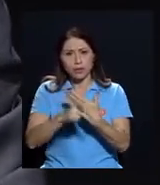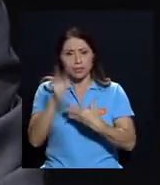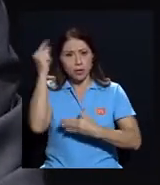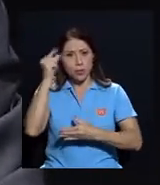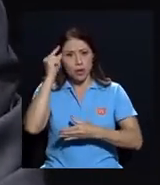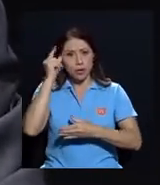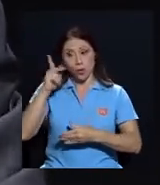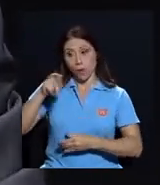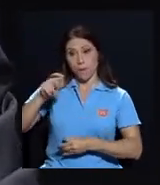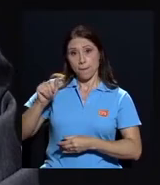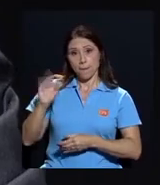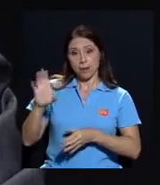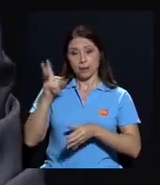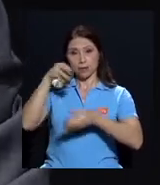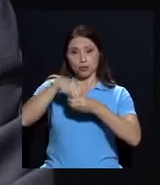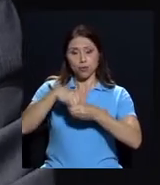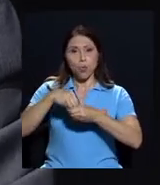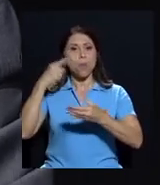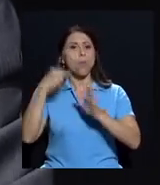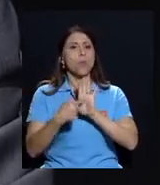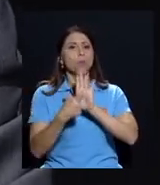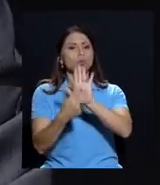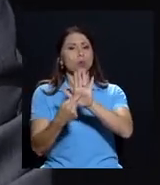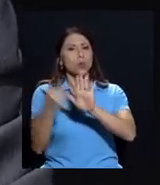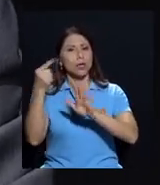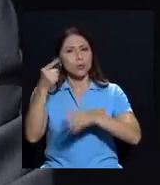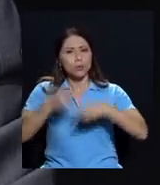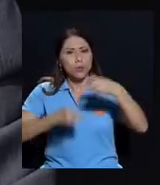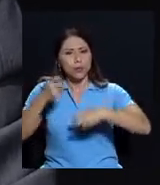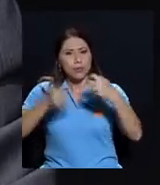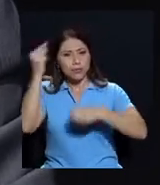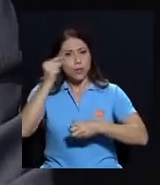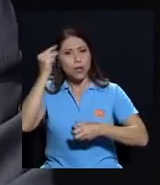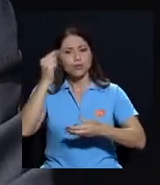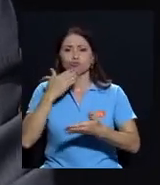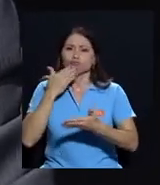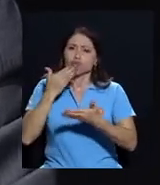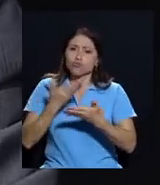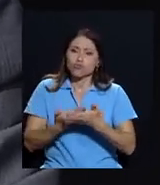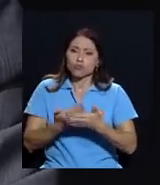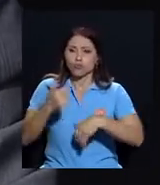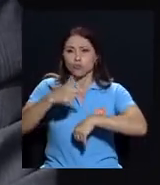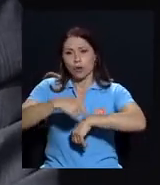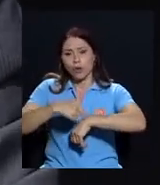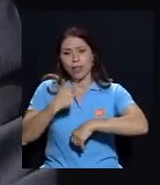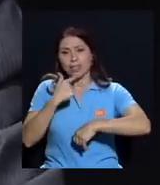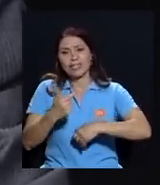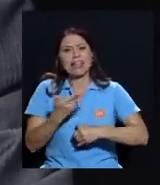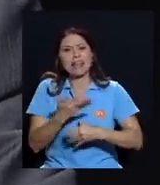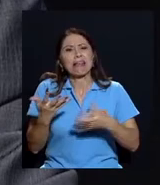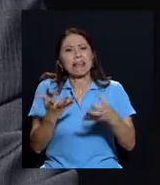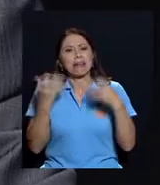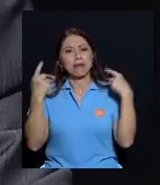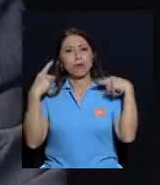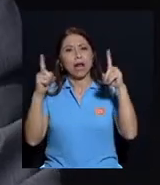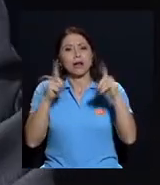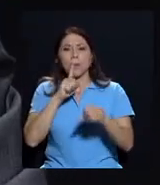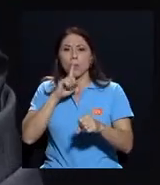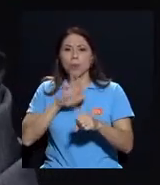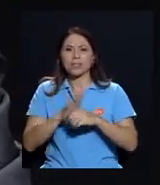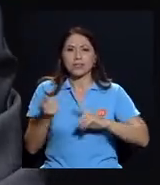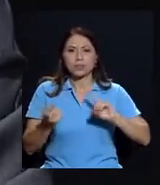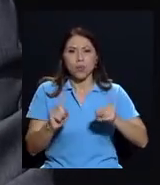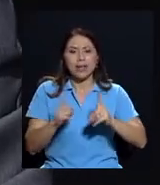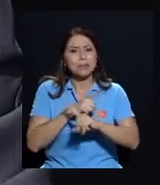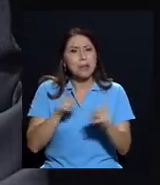mostró que en general los programas de gobierno son muy generosos a la hora de decir qué es lo que quieren lograr cuáles son las promesas pero son muy poco